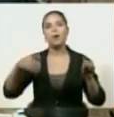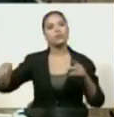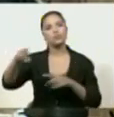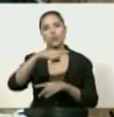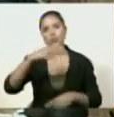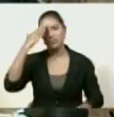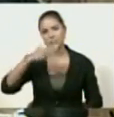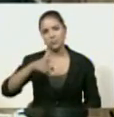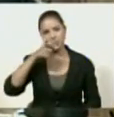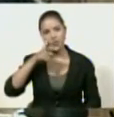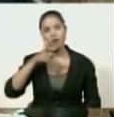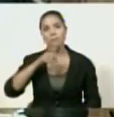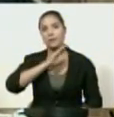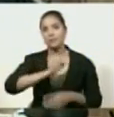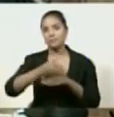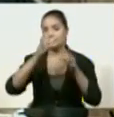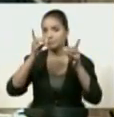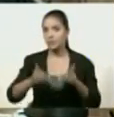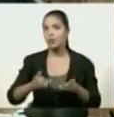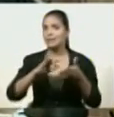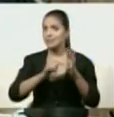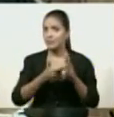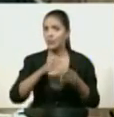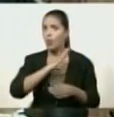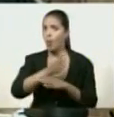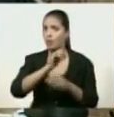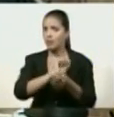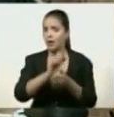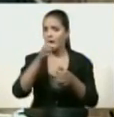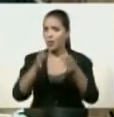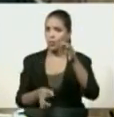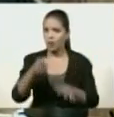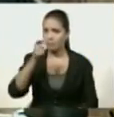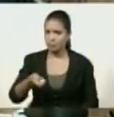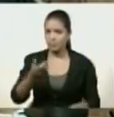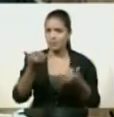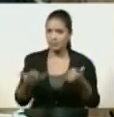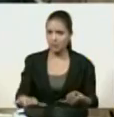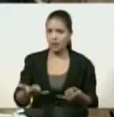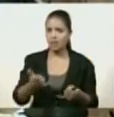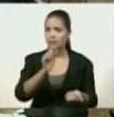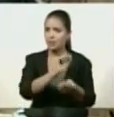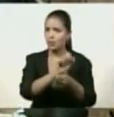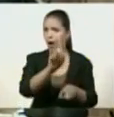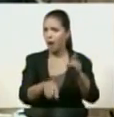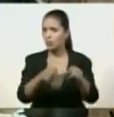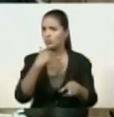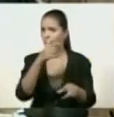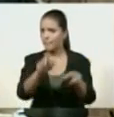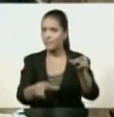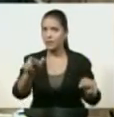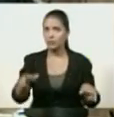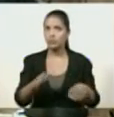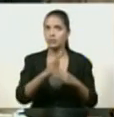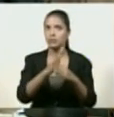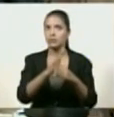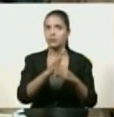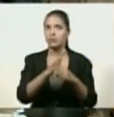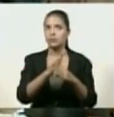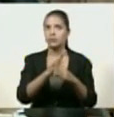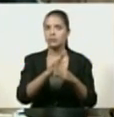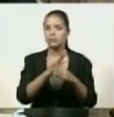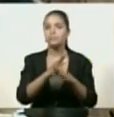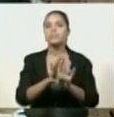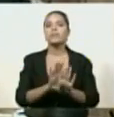seguridad para que dicten las medidas, implicaría que es una orden de la Sala Constitucional que se ejecute la detención de alguna persona. Hay que realizar, disculpe, realizar ese